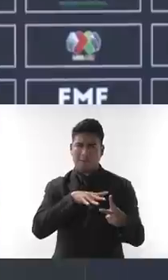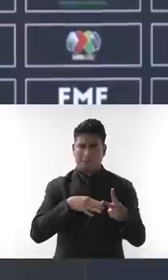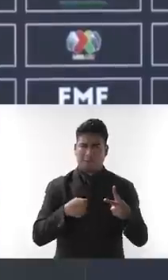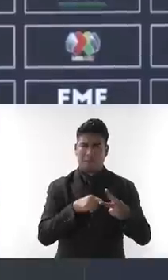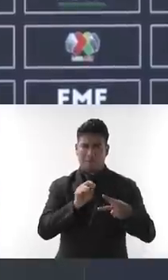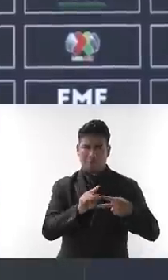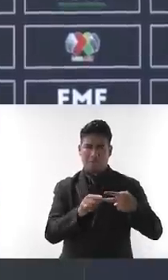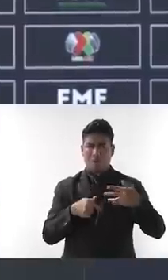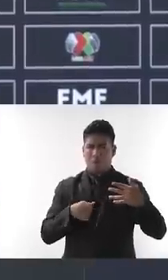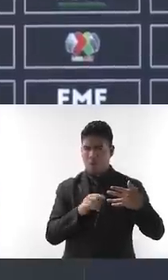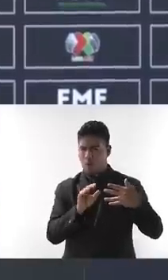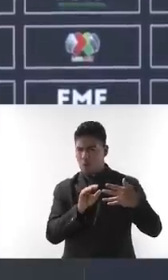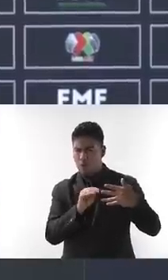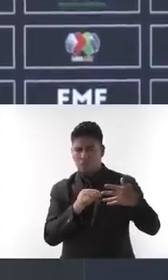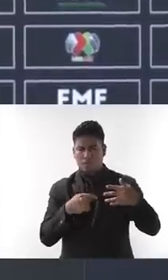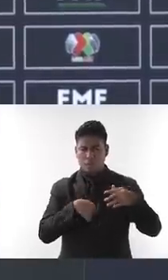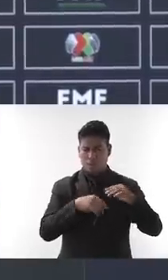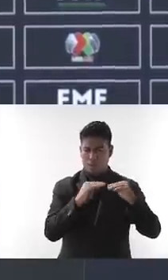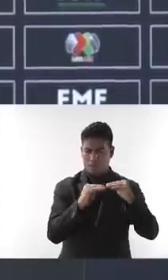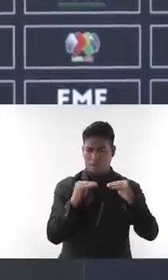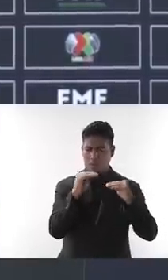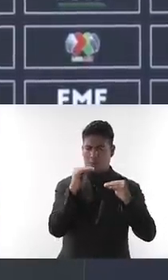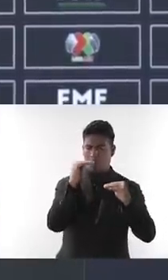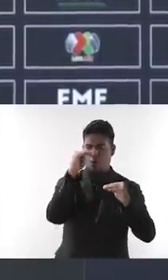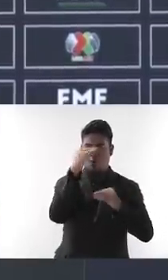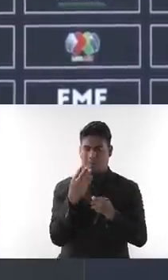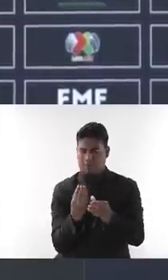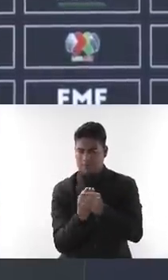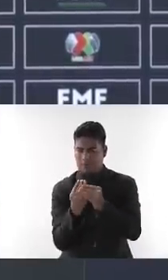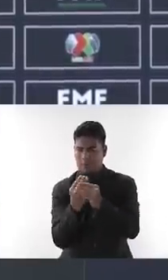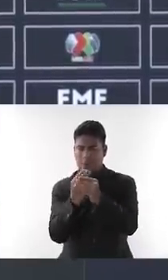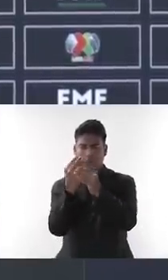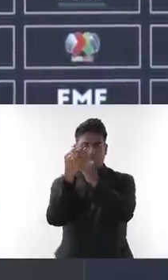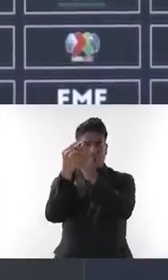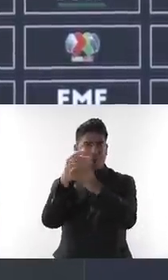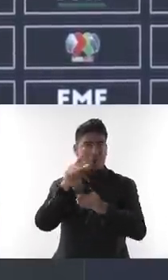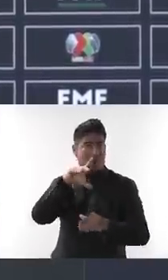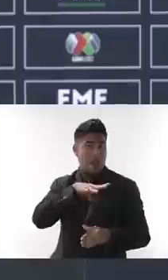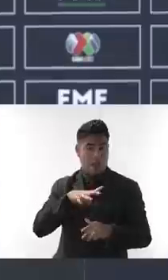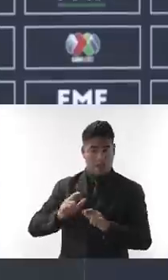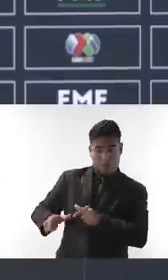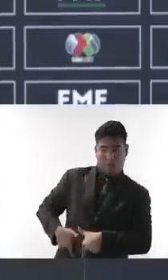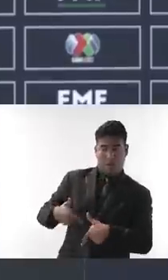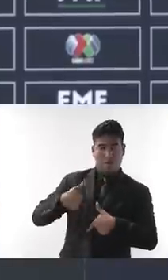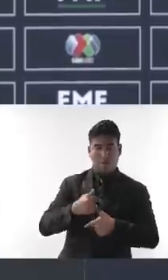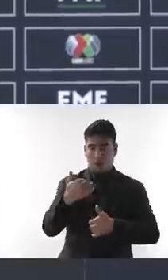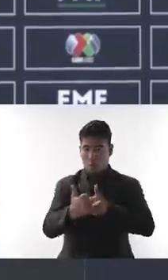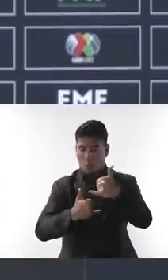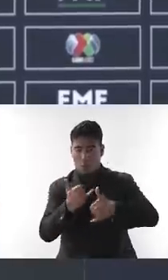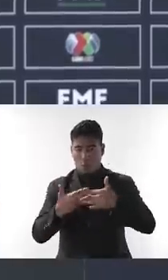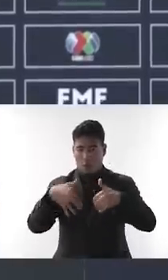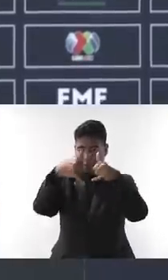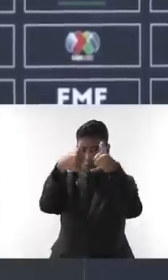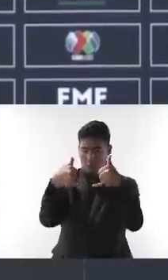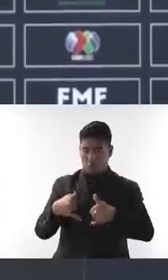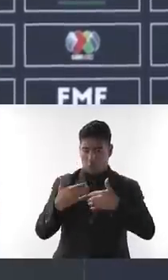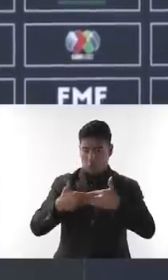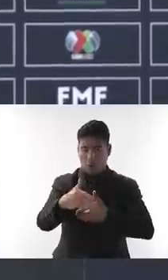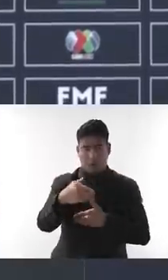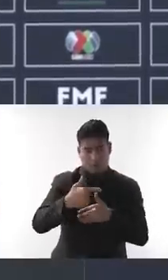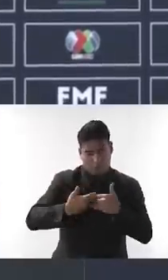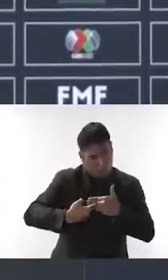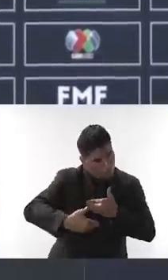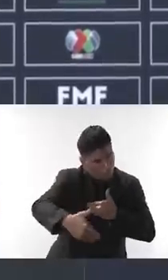llevas para ser campeón en el torneo largo. Puede haber otro campeón de